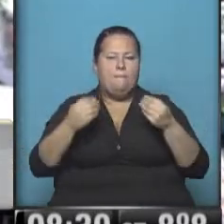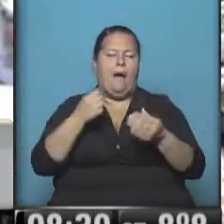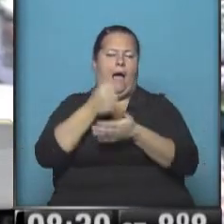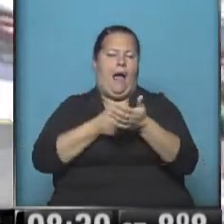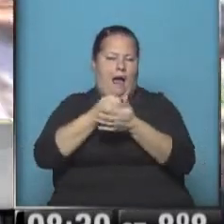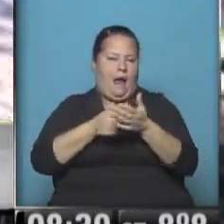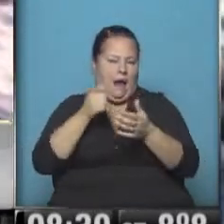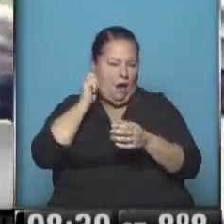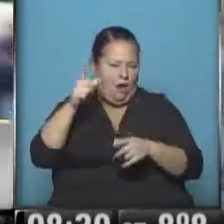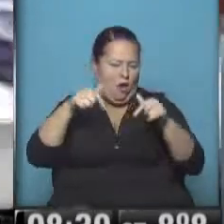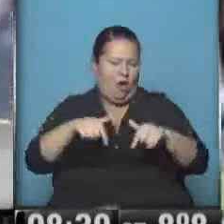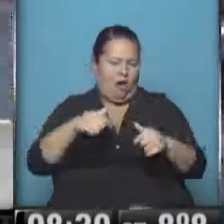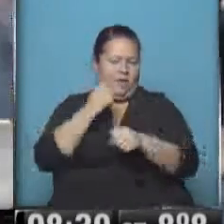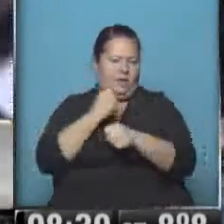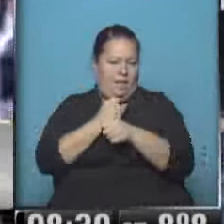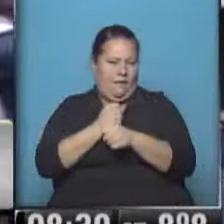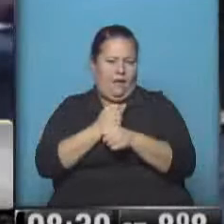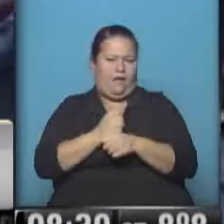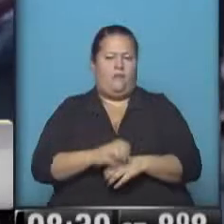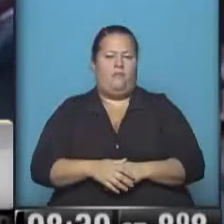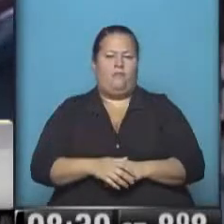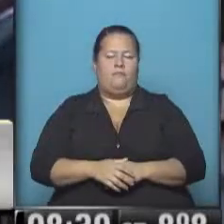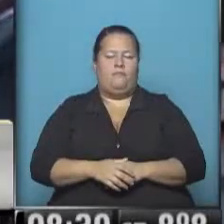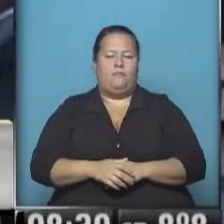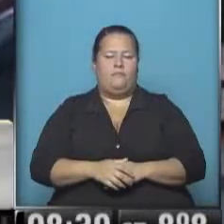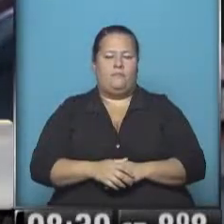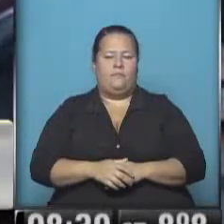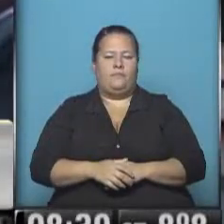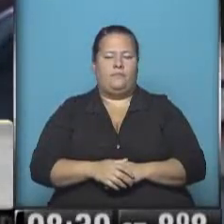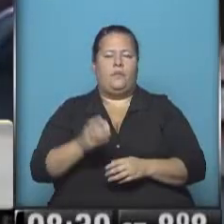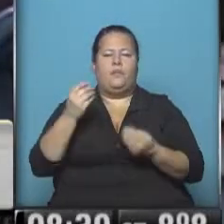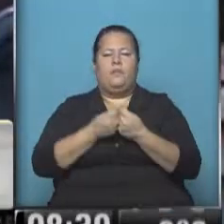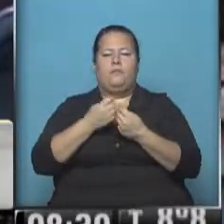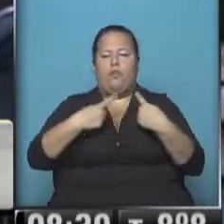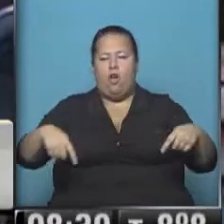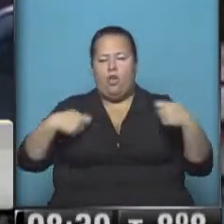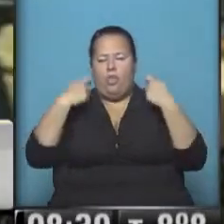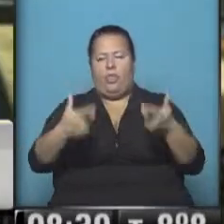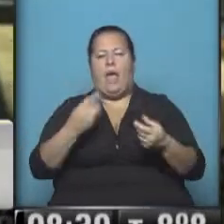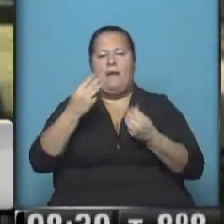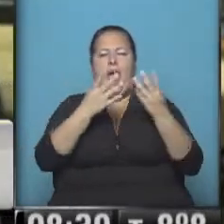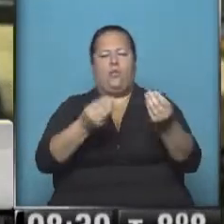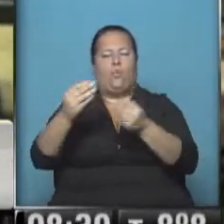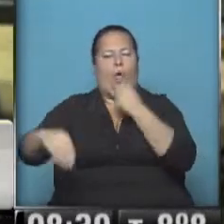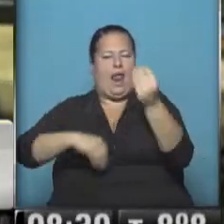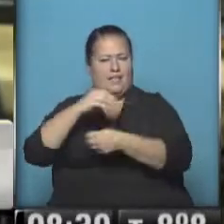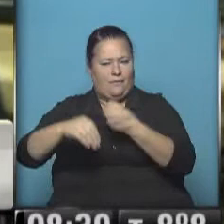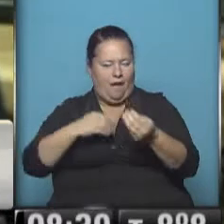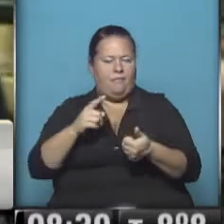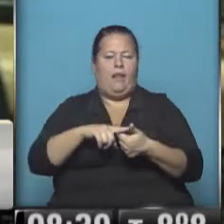adelante hoy este operativo que estamos trabajando. Se dispuso una cantidad de recursos necesarios para la asistencia de estas familias,